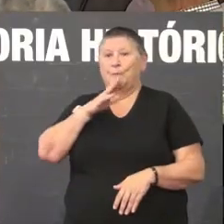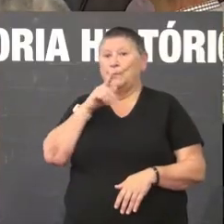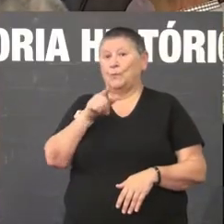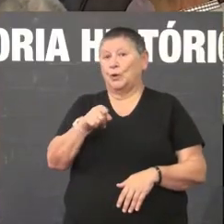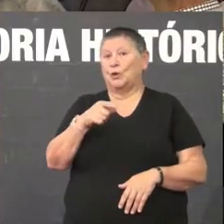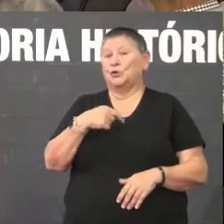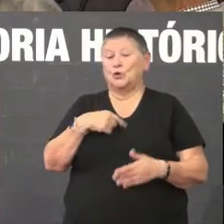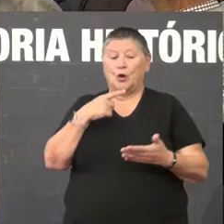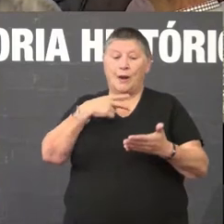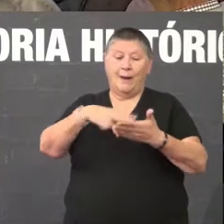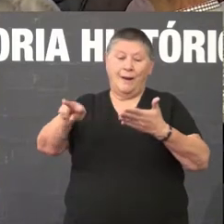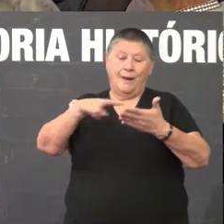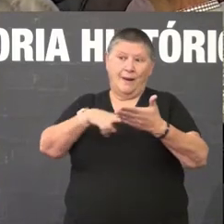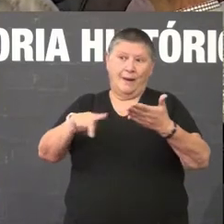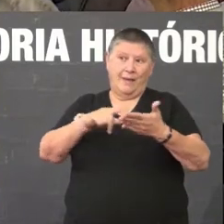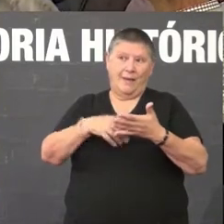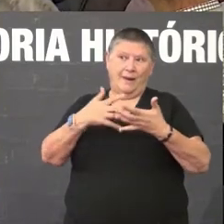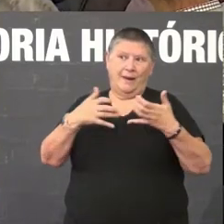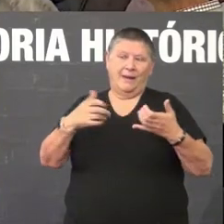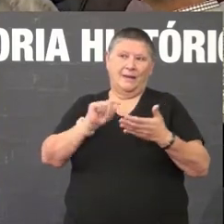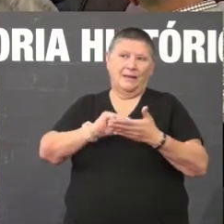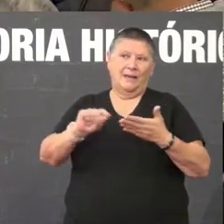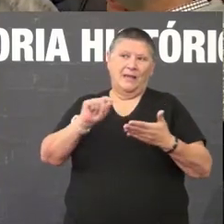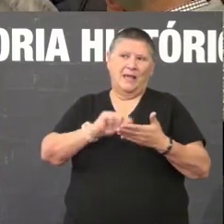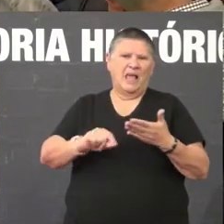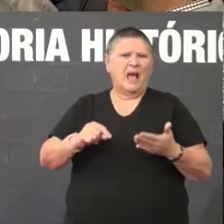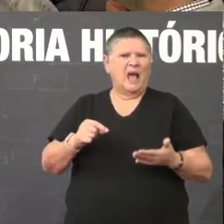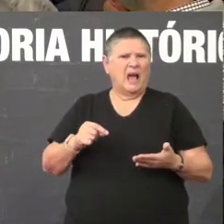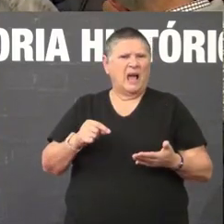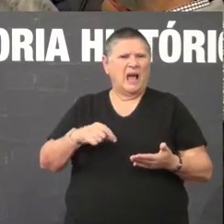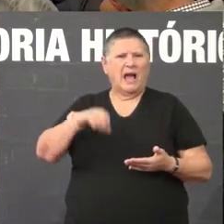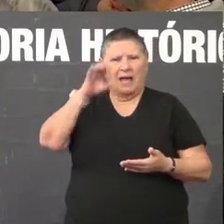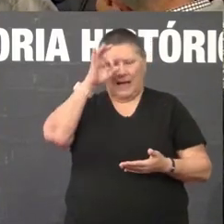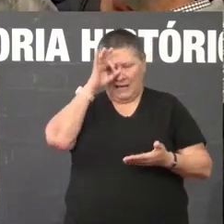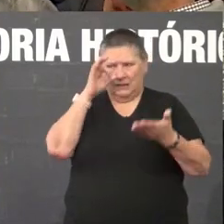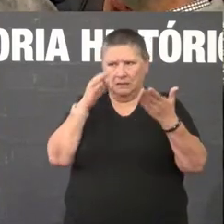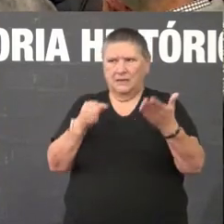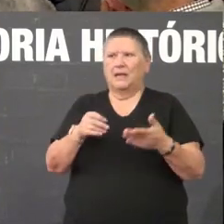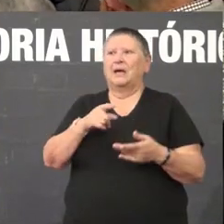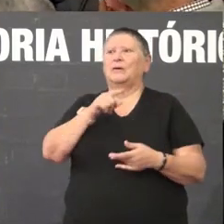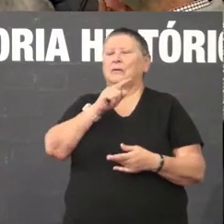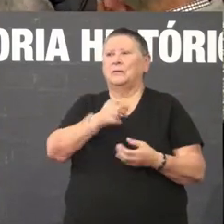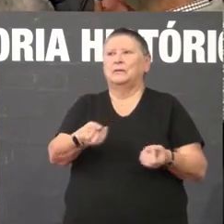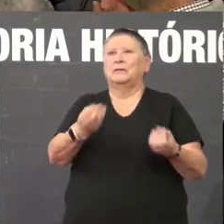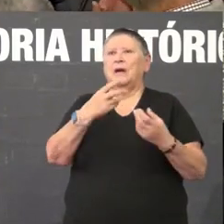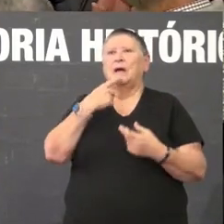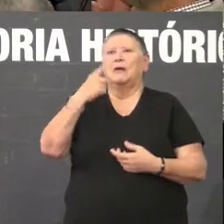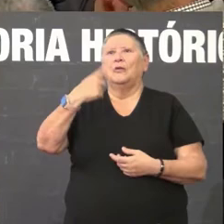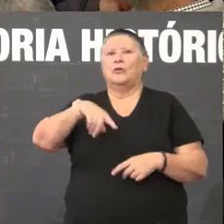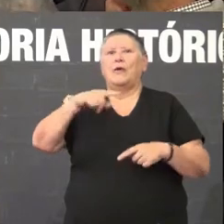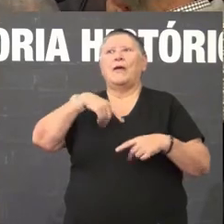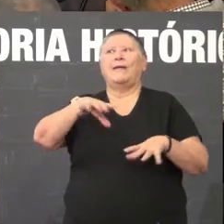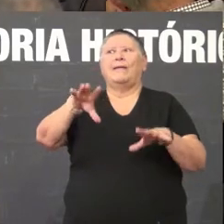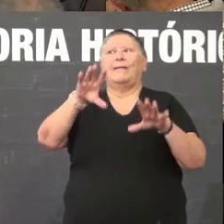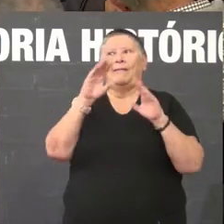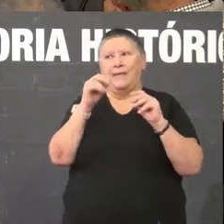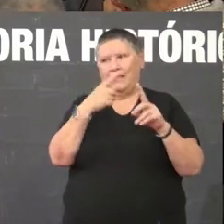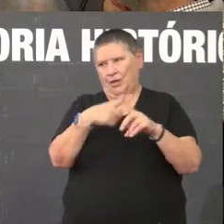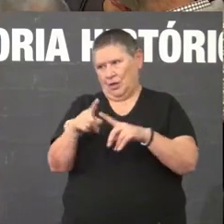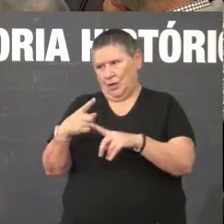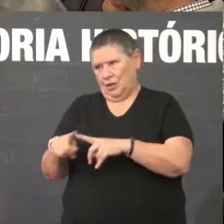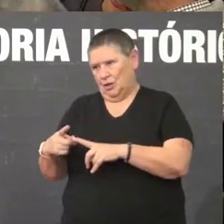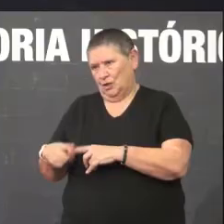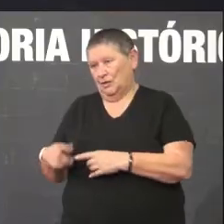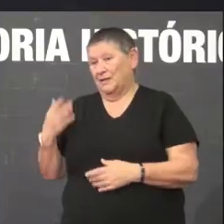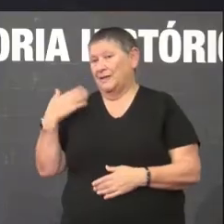texto moi pequeno de Castelao, pero que ca súa lucidez nos vai a facer comprender algunhas cousas. Cando